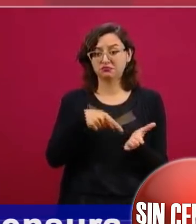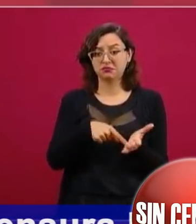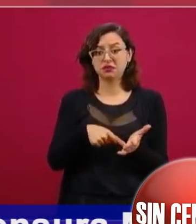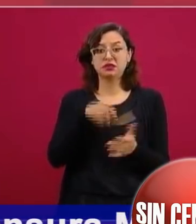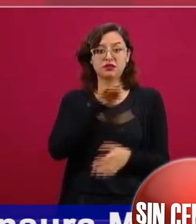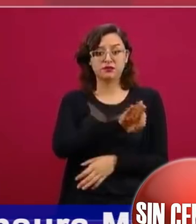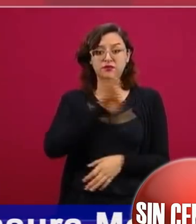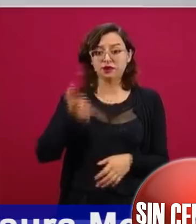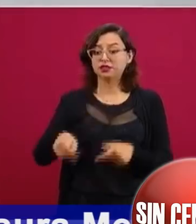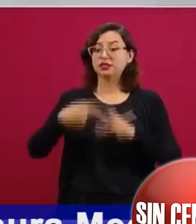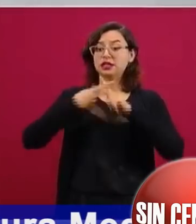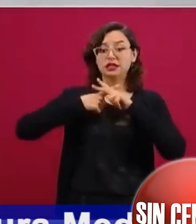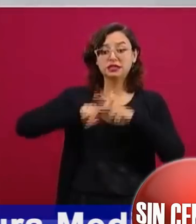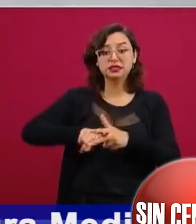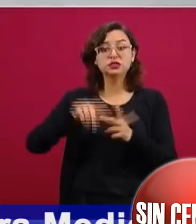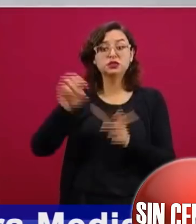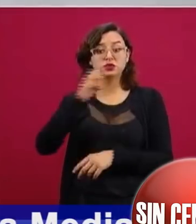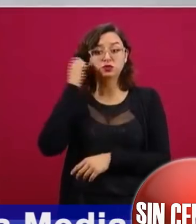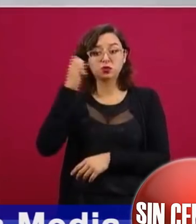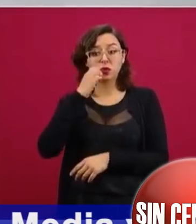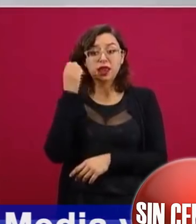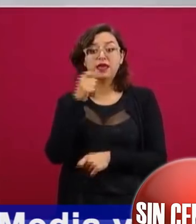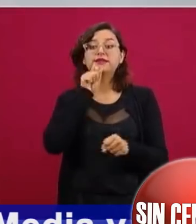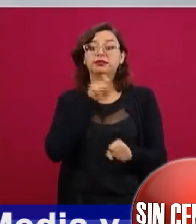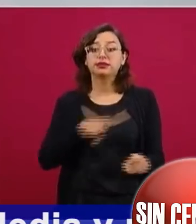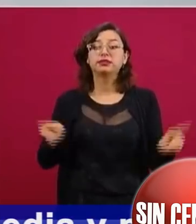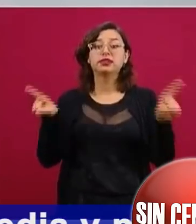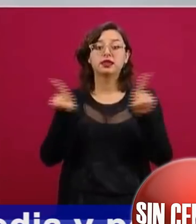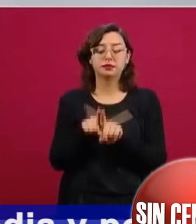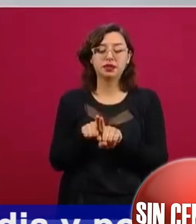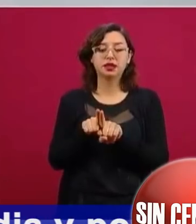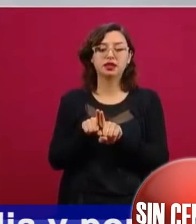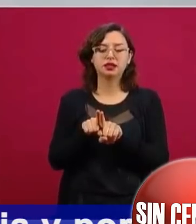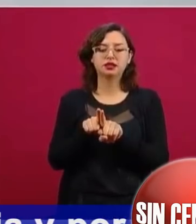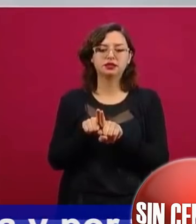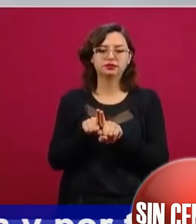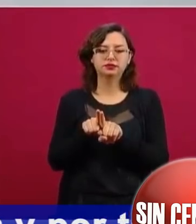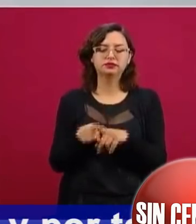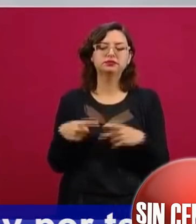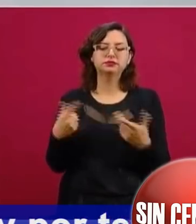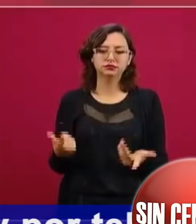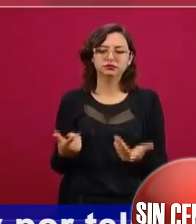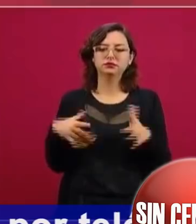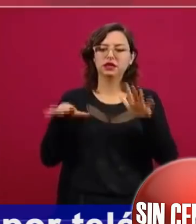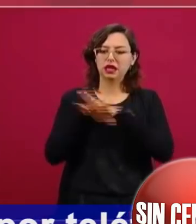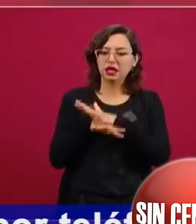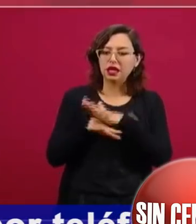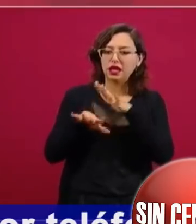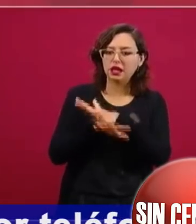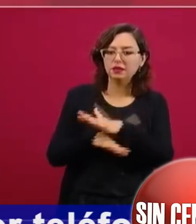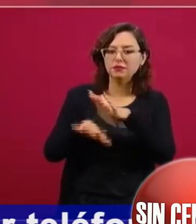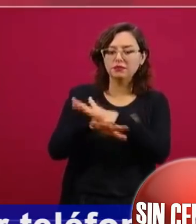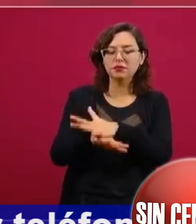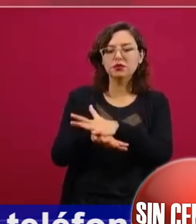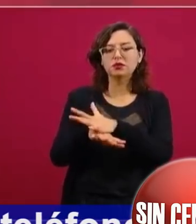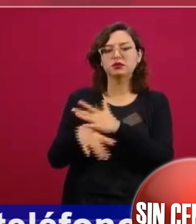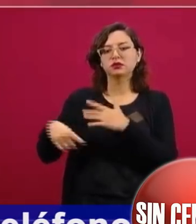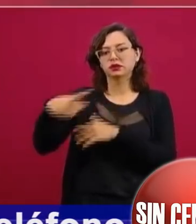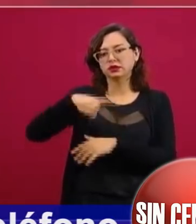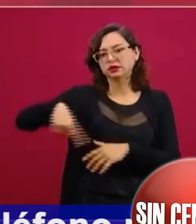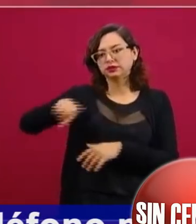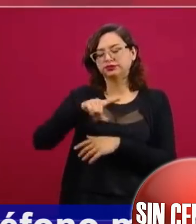inicio de clases, sino también vamos a reestructurar los consejos